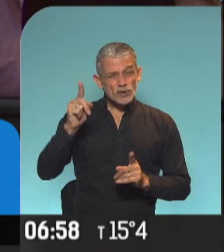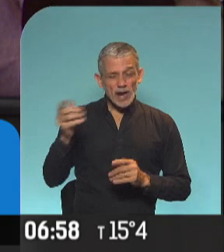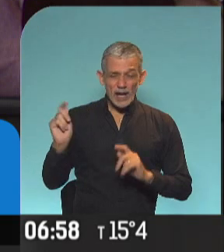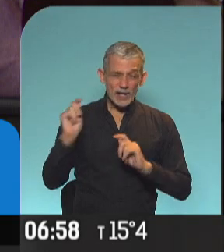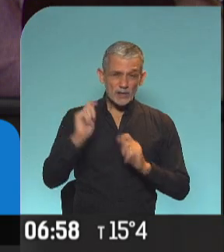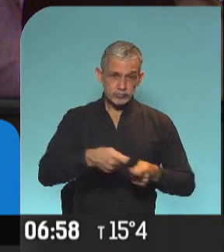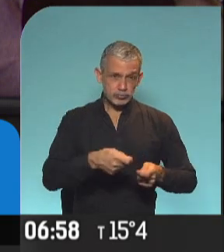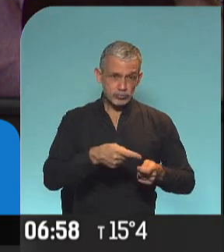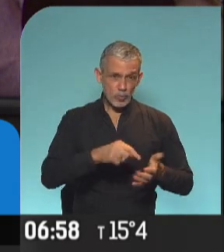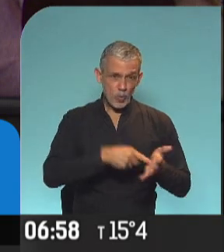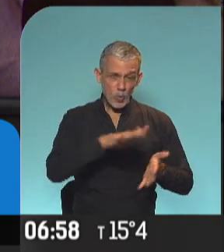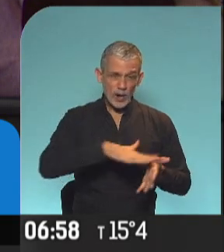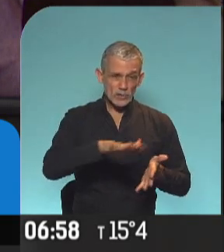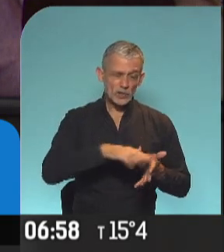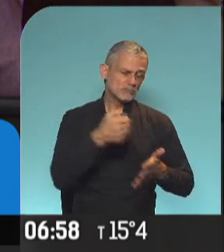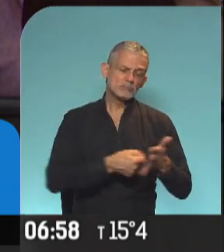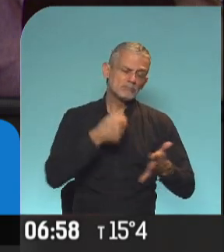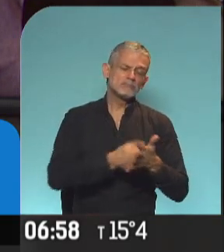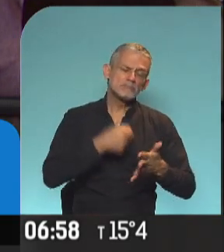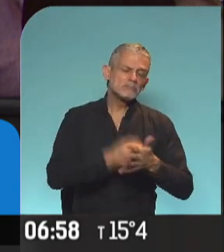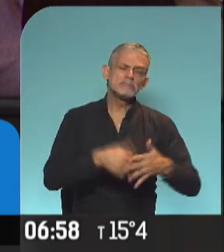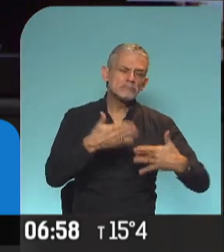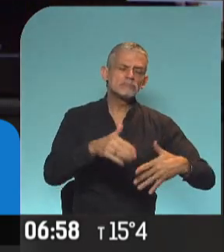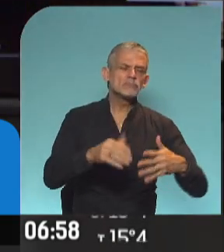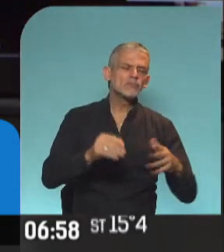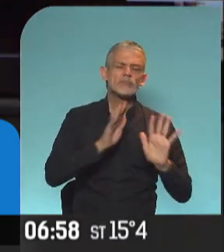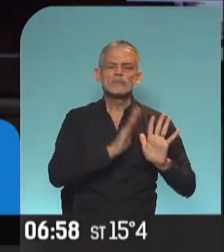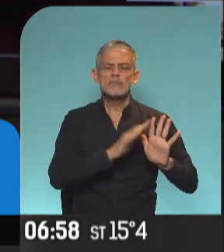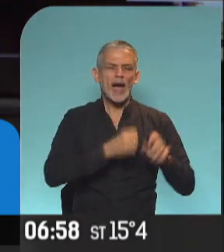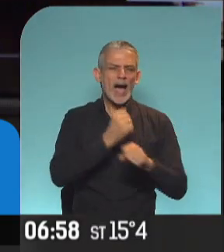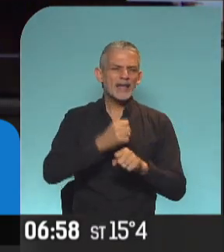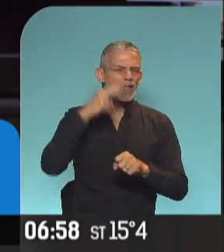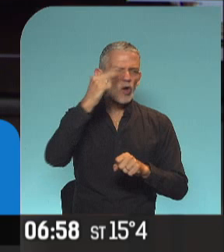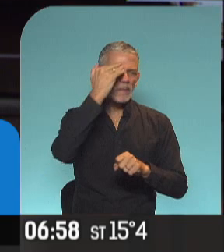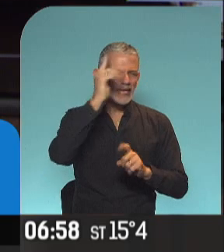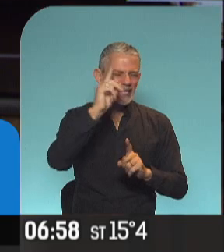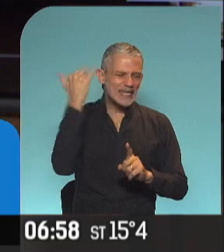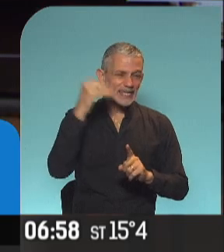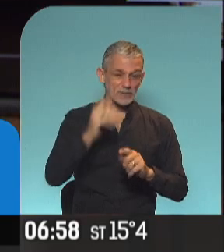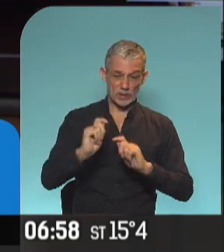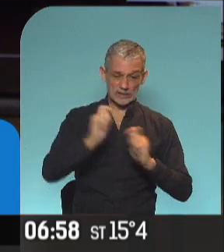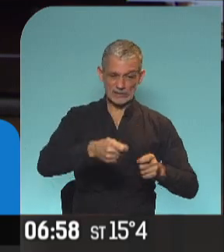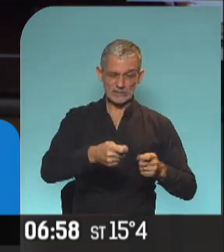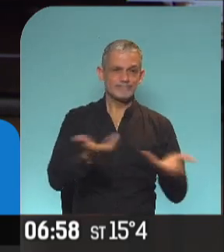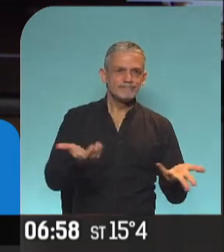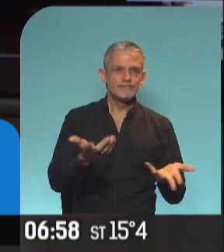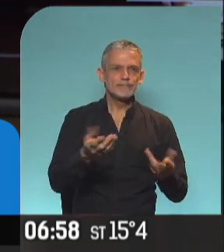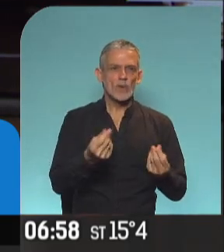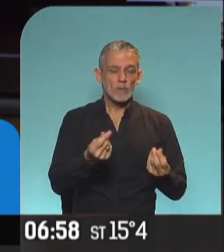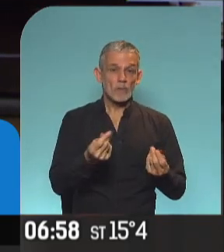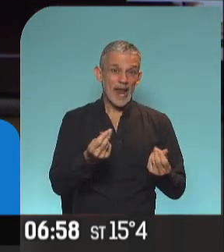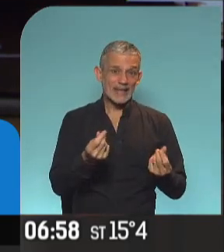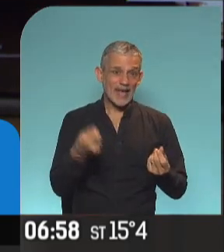es un reclamo histórico, que estuvo frenado hasta fines de 2015 porque el traspaso no tenía previsto el traspaso